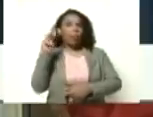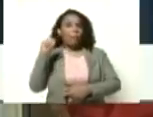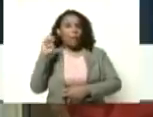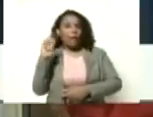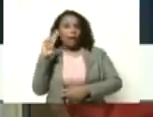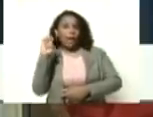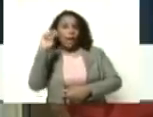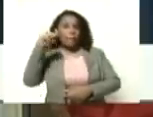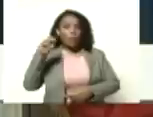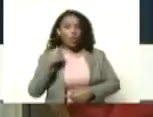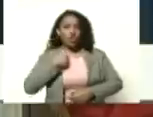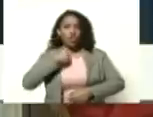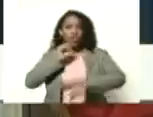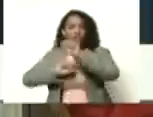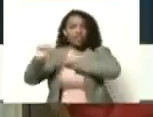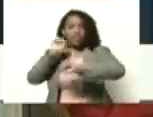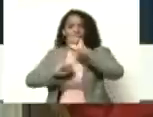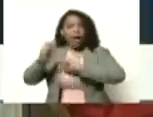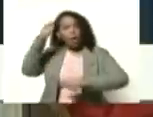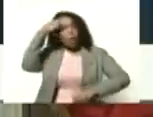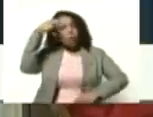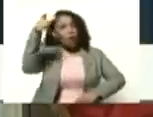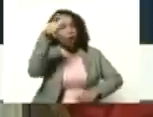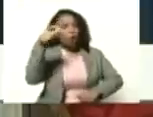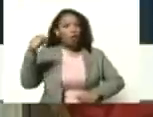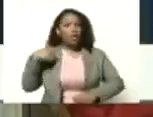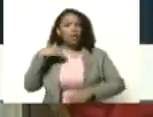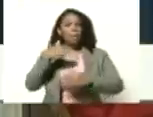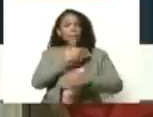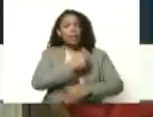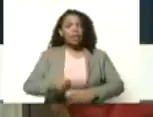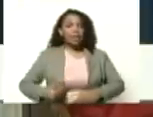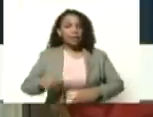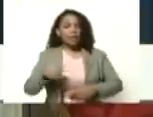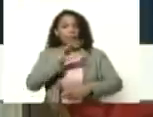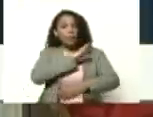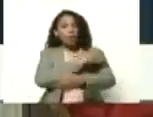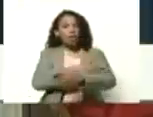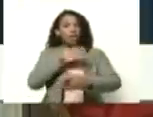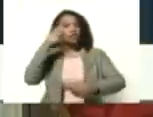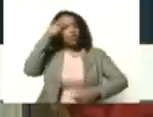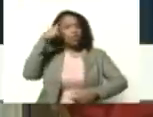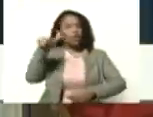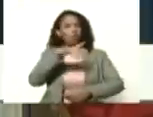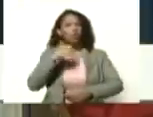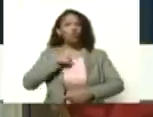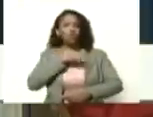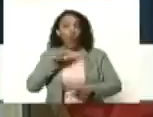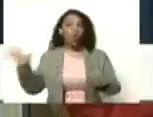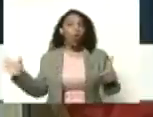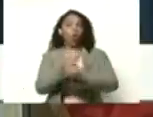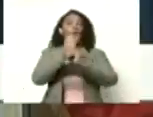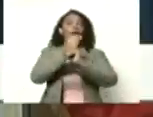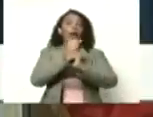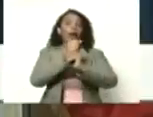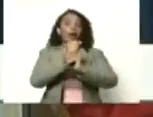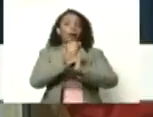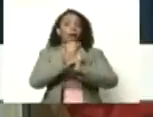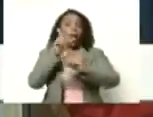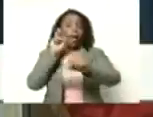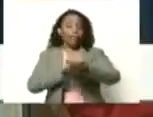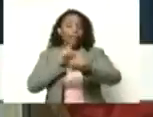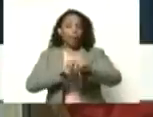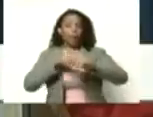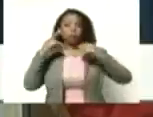defensor del pueblo y presidente por ciudadano donde logramos casi que en tiempo